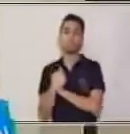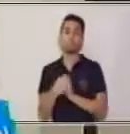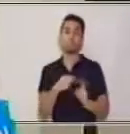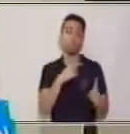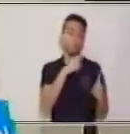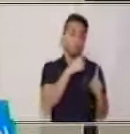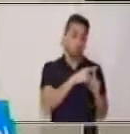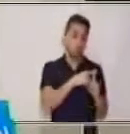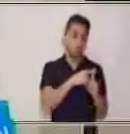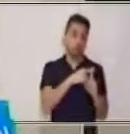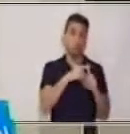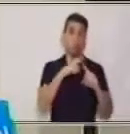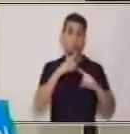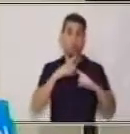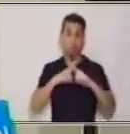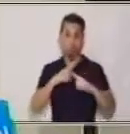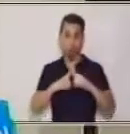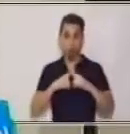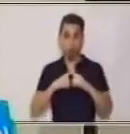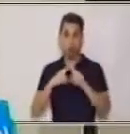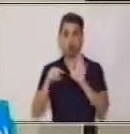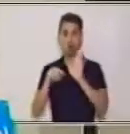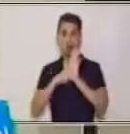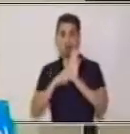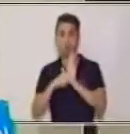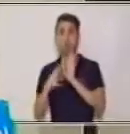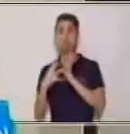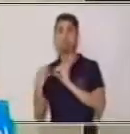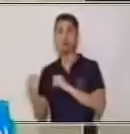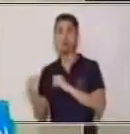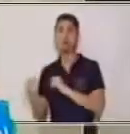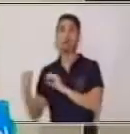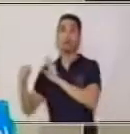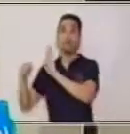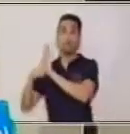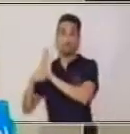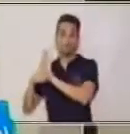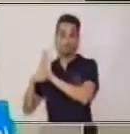Positivo por negativo va a ser igual a negativo.